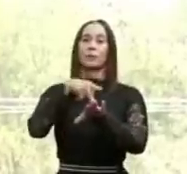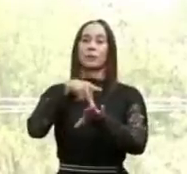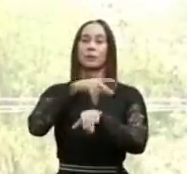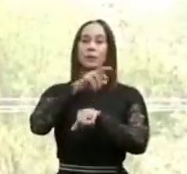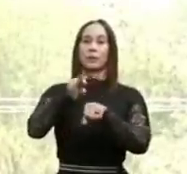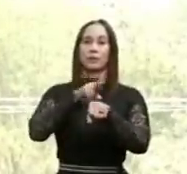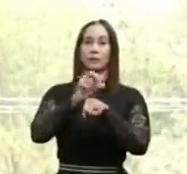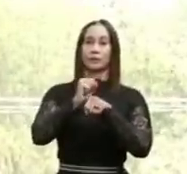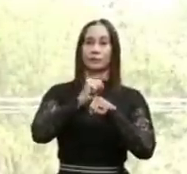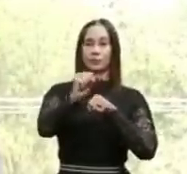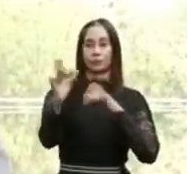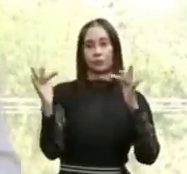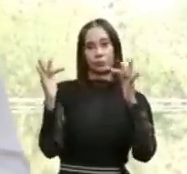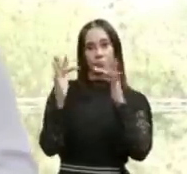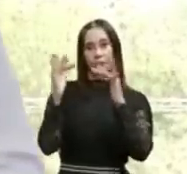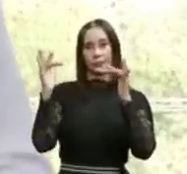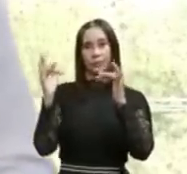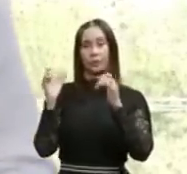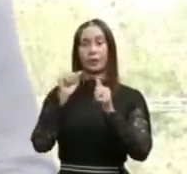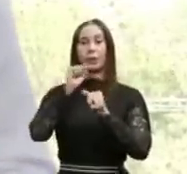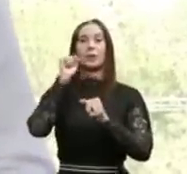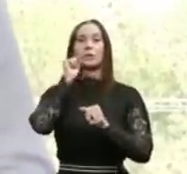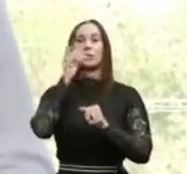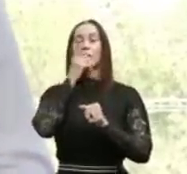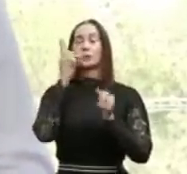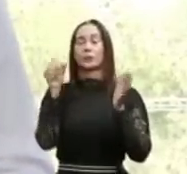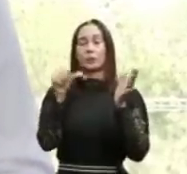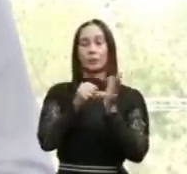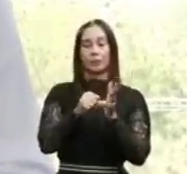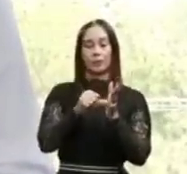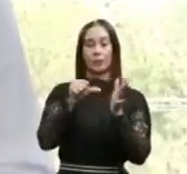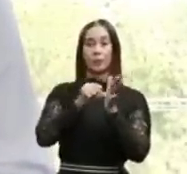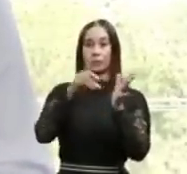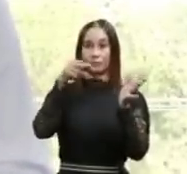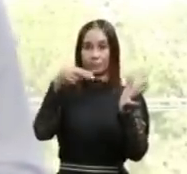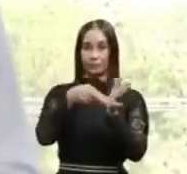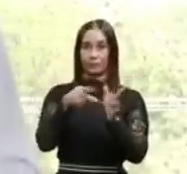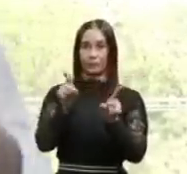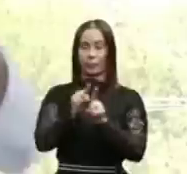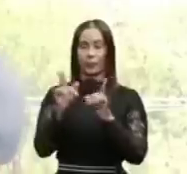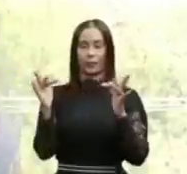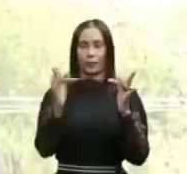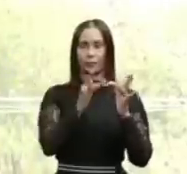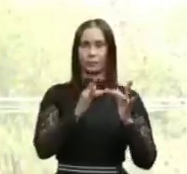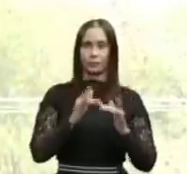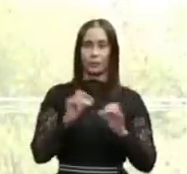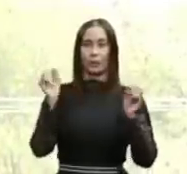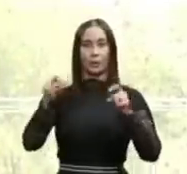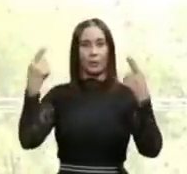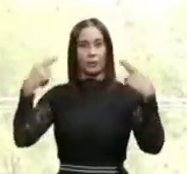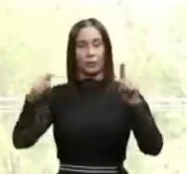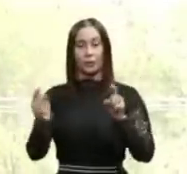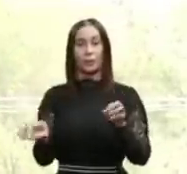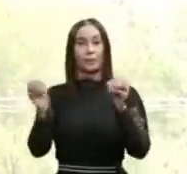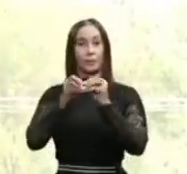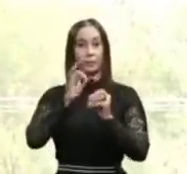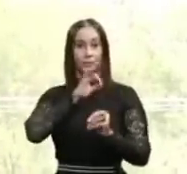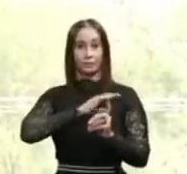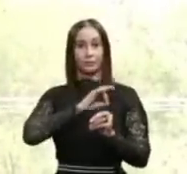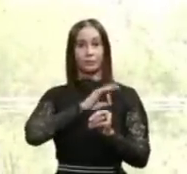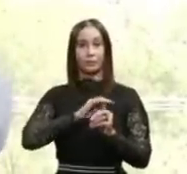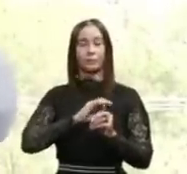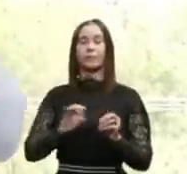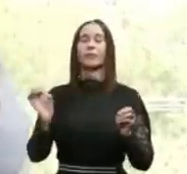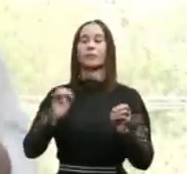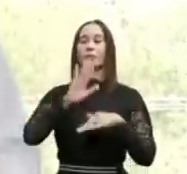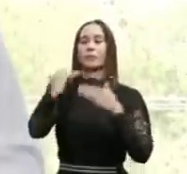sur, conectándolas con Santo Domingo y con el Distrito Nacional, logrando así un beneficio significativo para